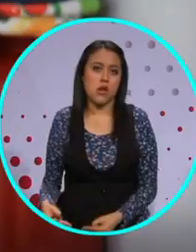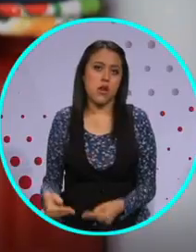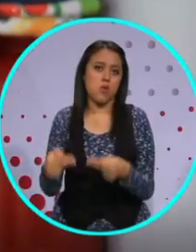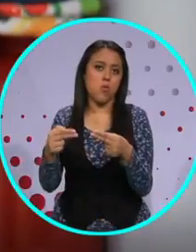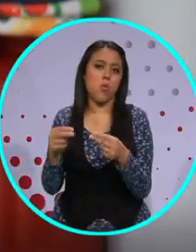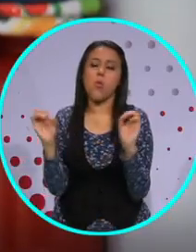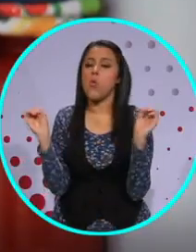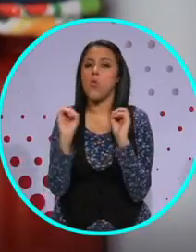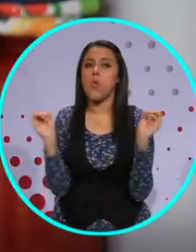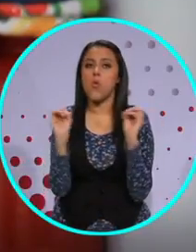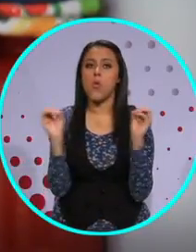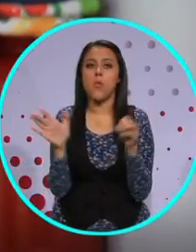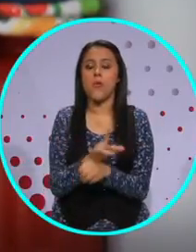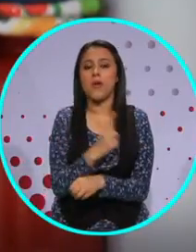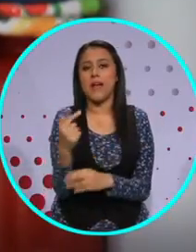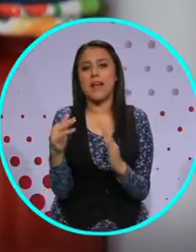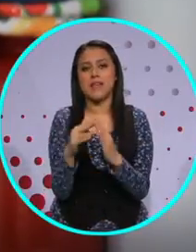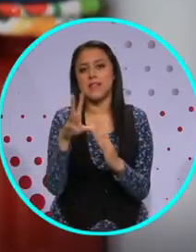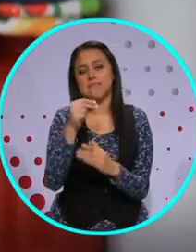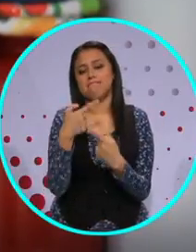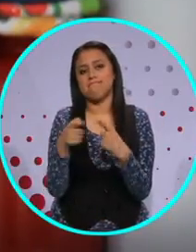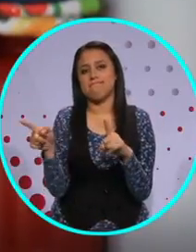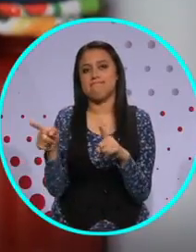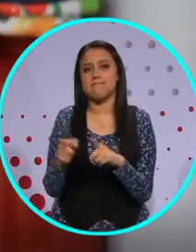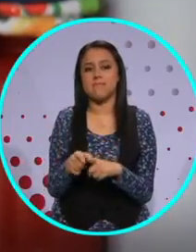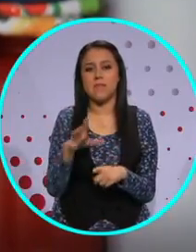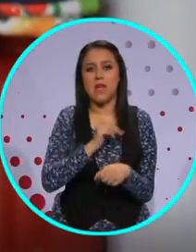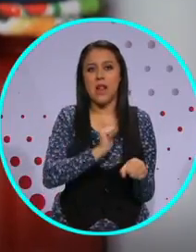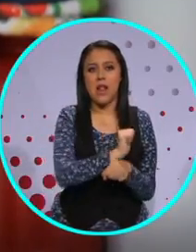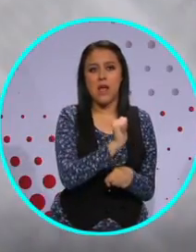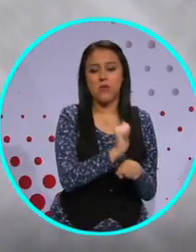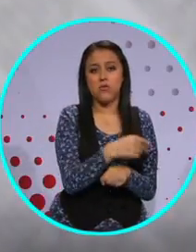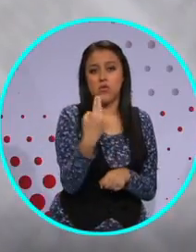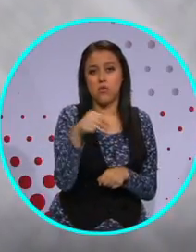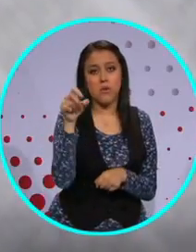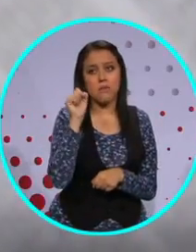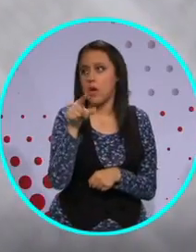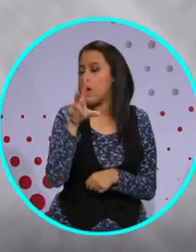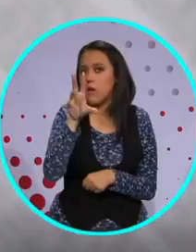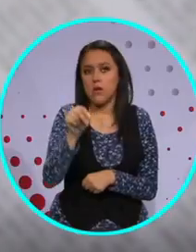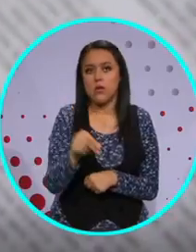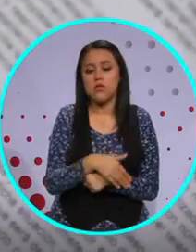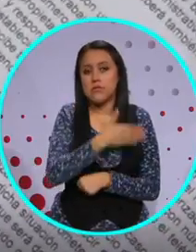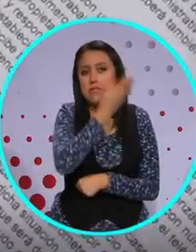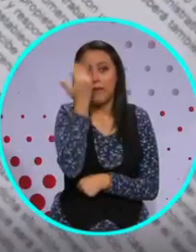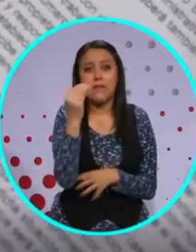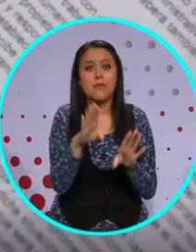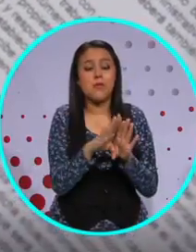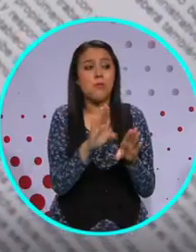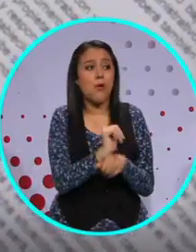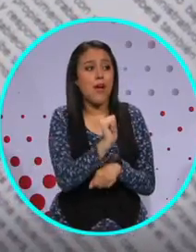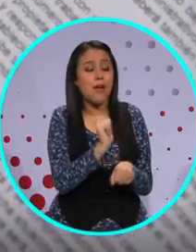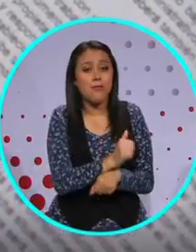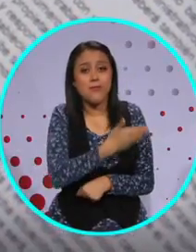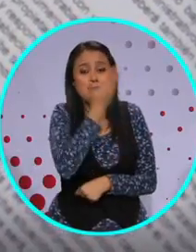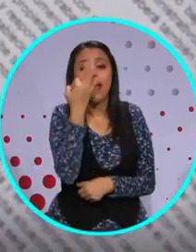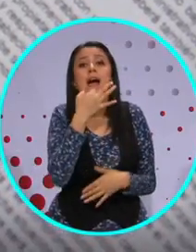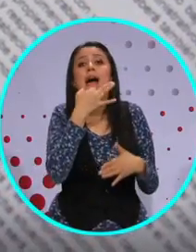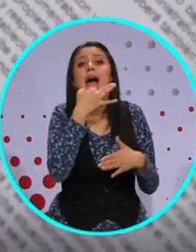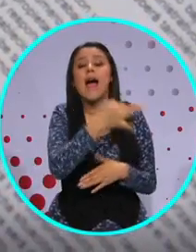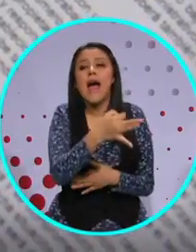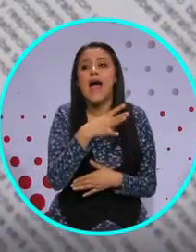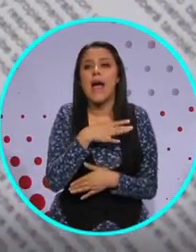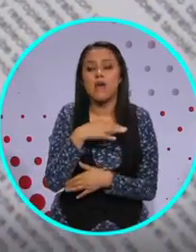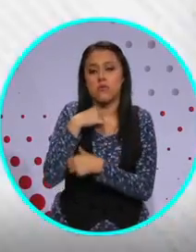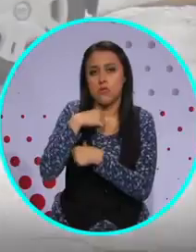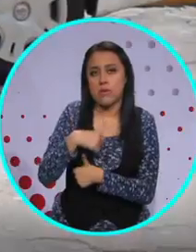pero no hay nadie porque el domicilio desde el carro que yo traigo no está ni el nombre de él no sabes qué procede con el carro dio aviso a las autoridades para evitar